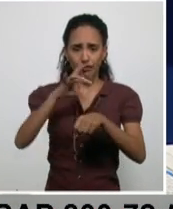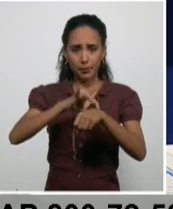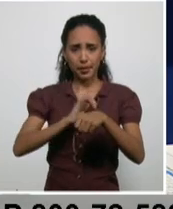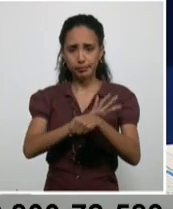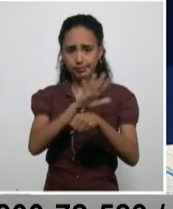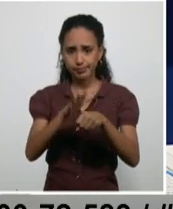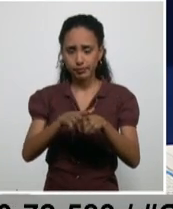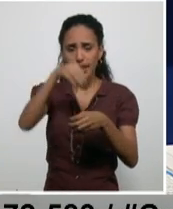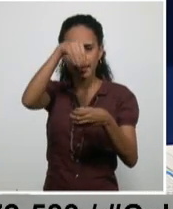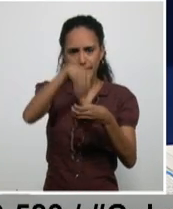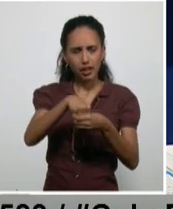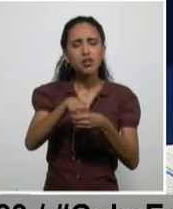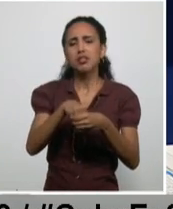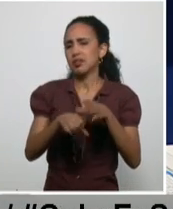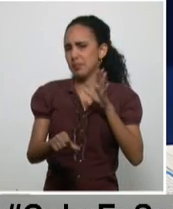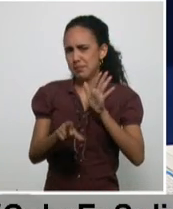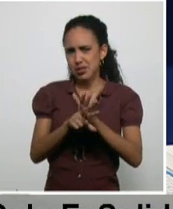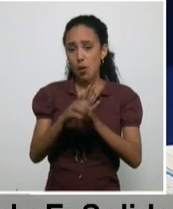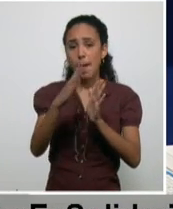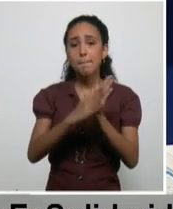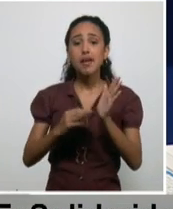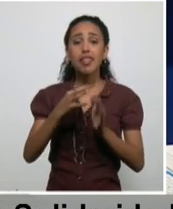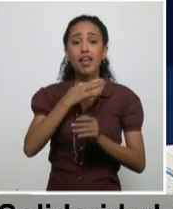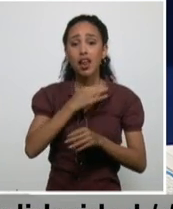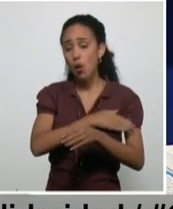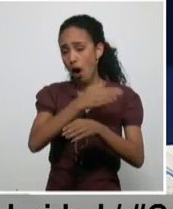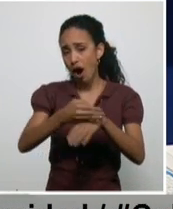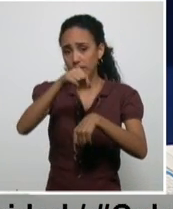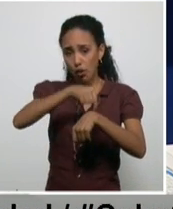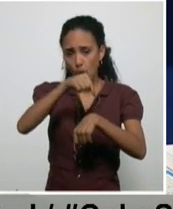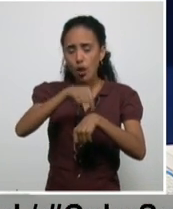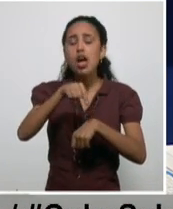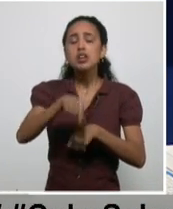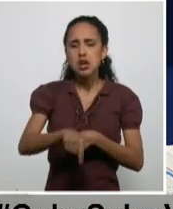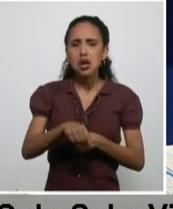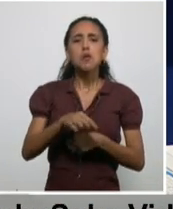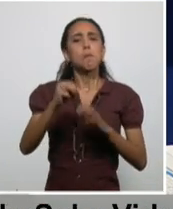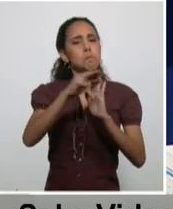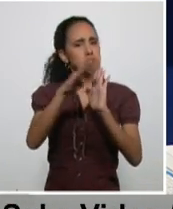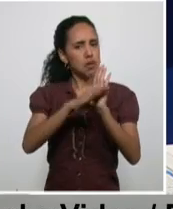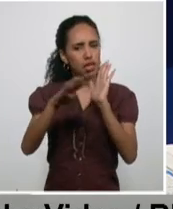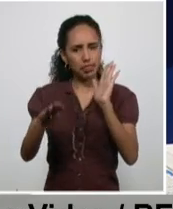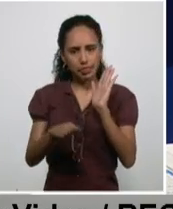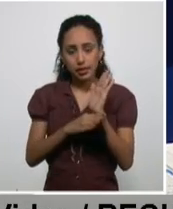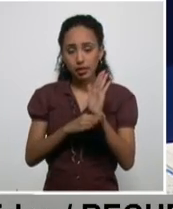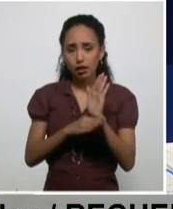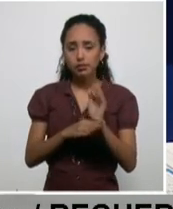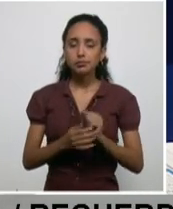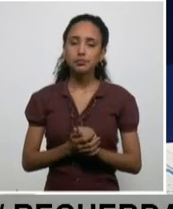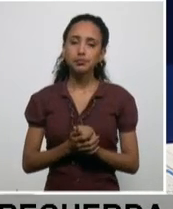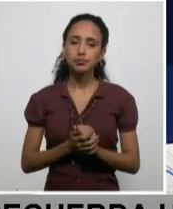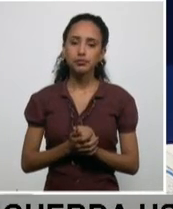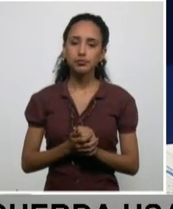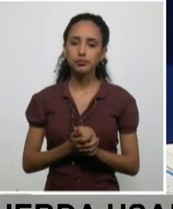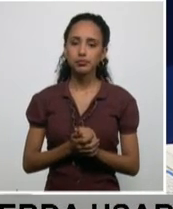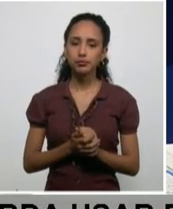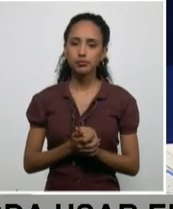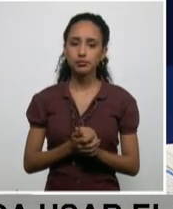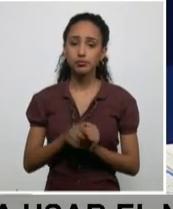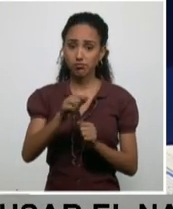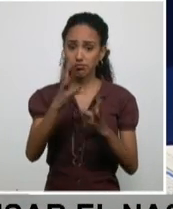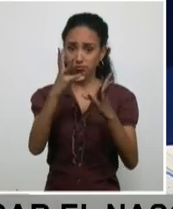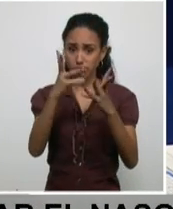desde sus inicios en el mes de enero, y ellos han venido tomando medidas como tal. es un número